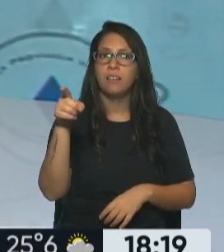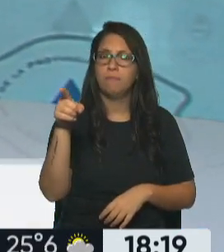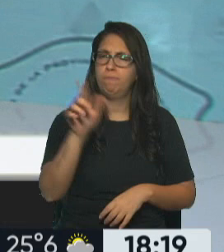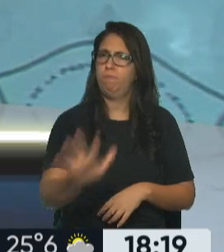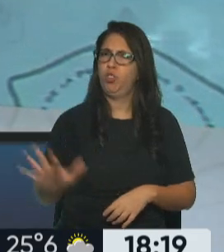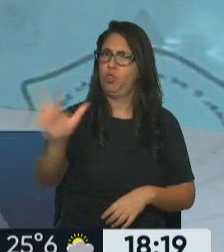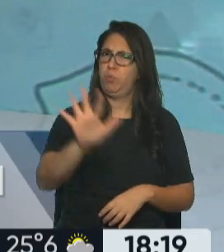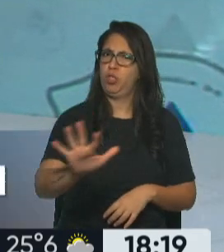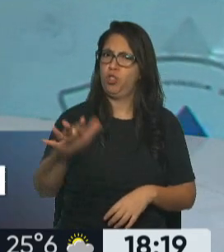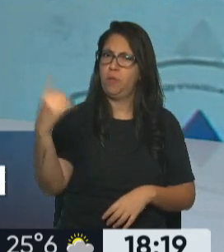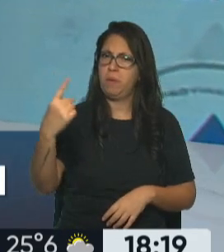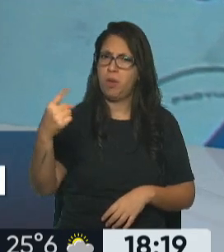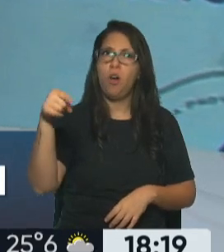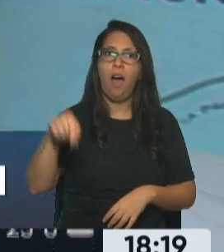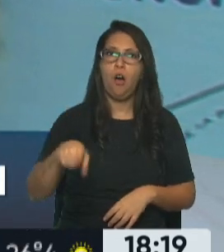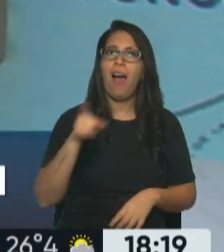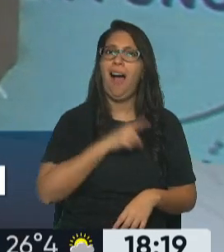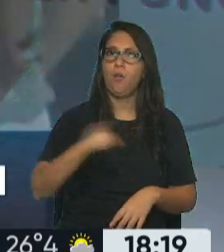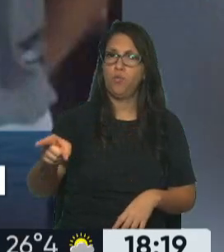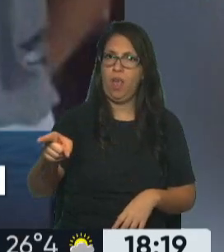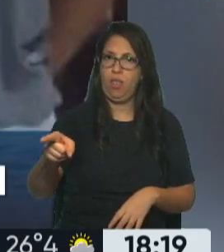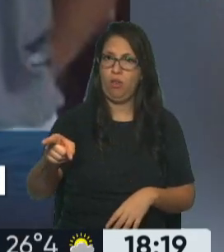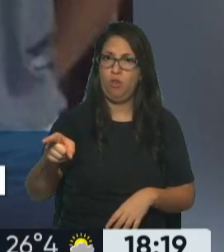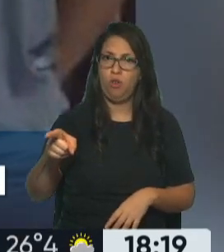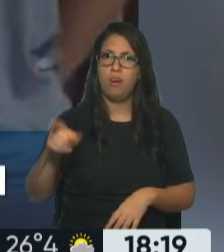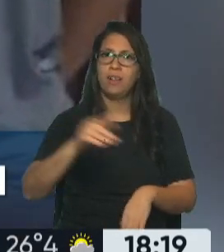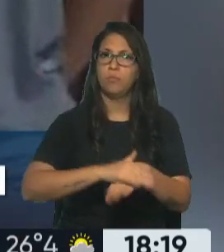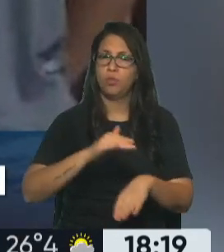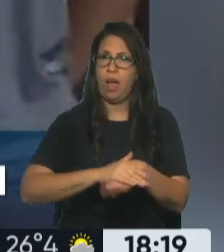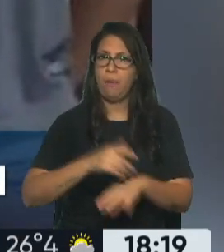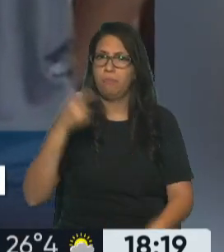sospechoso primero y ahora acusado después de matar